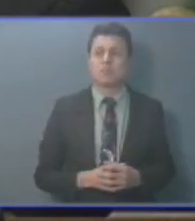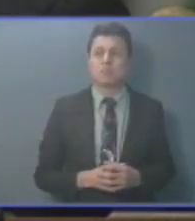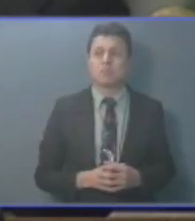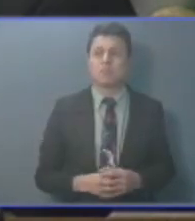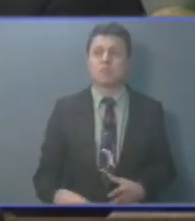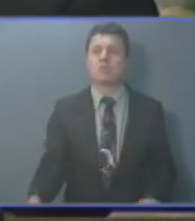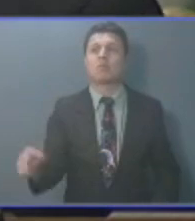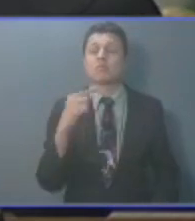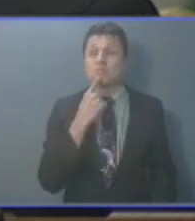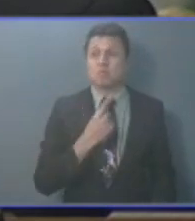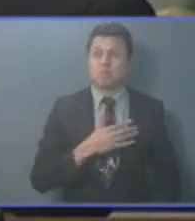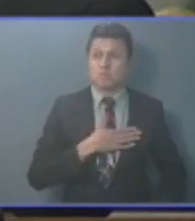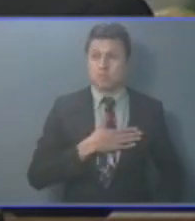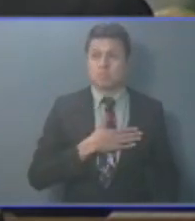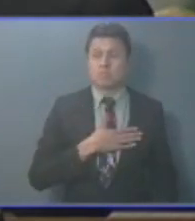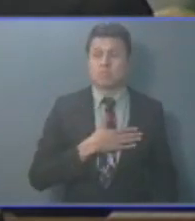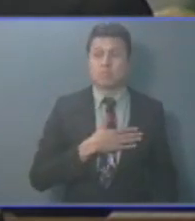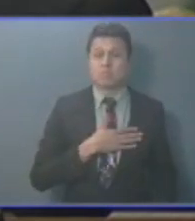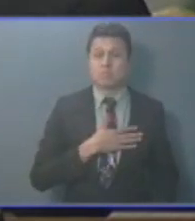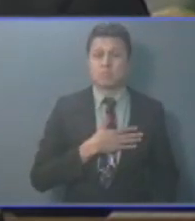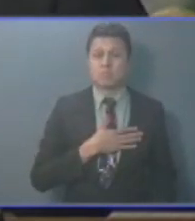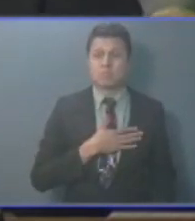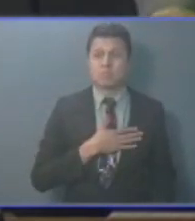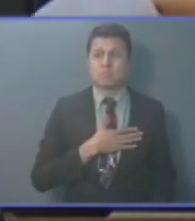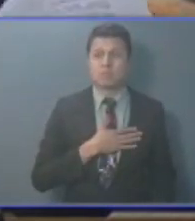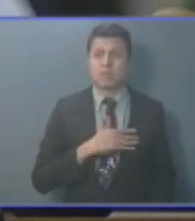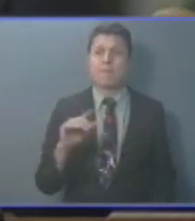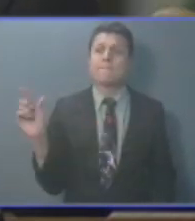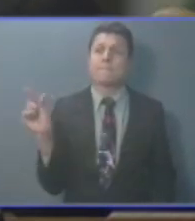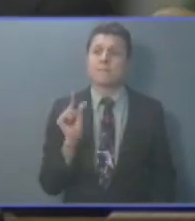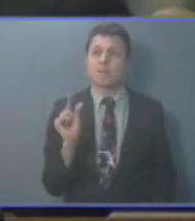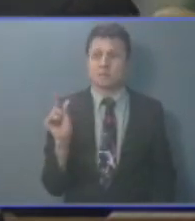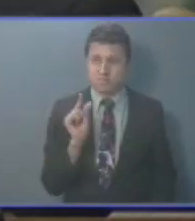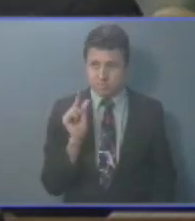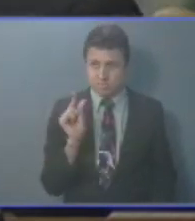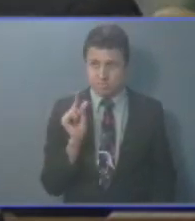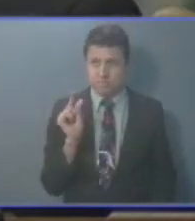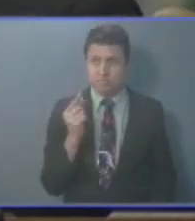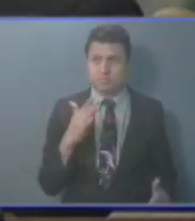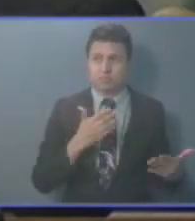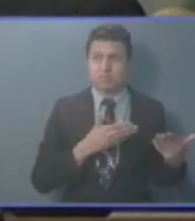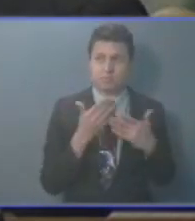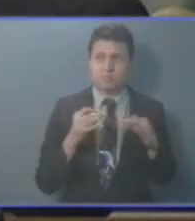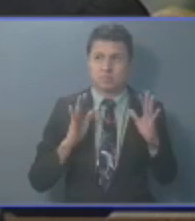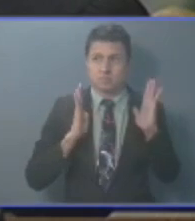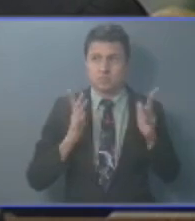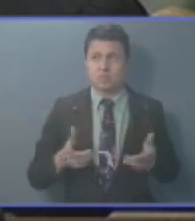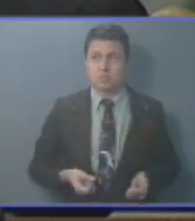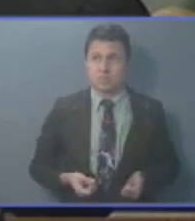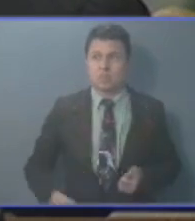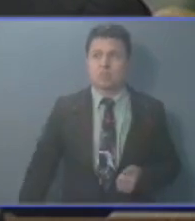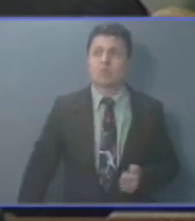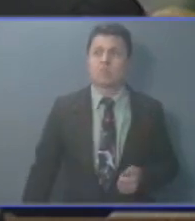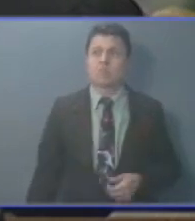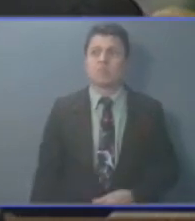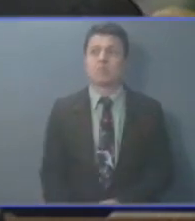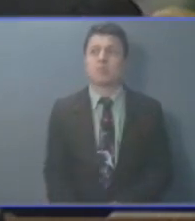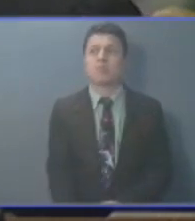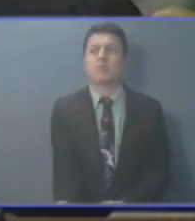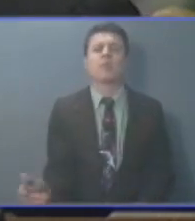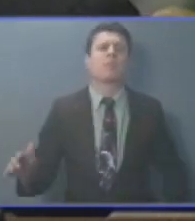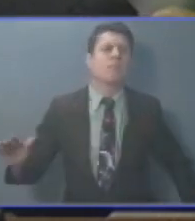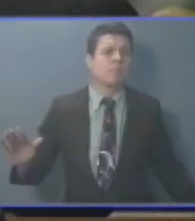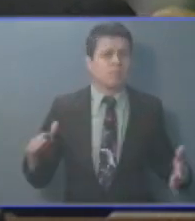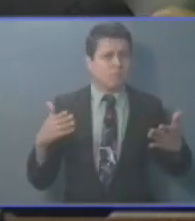que tiene que ver con la autorización que se le dio al Ejecutivo para